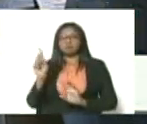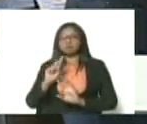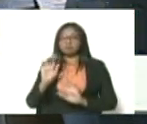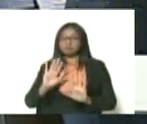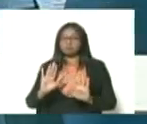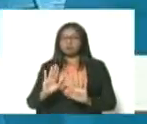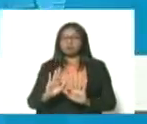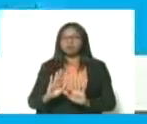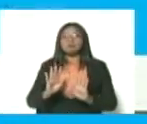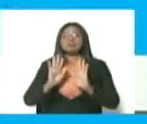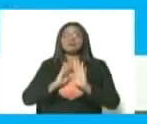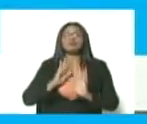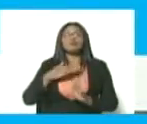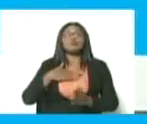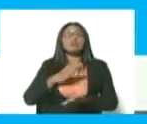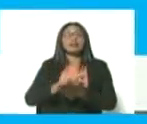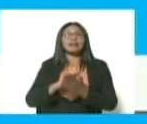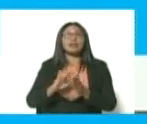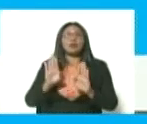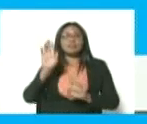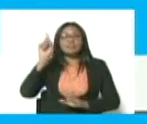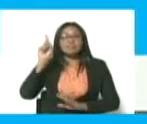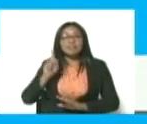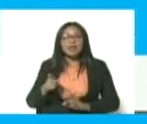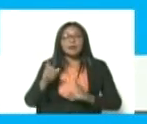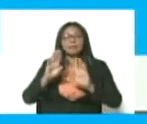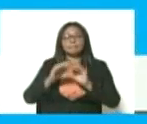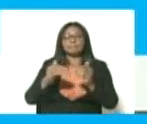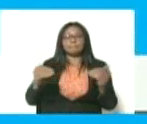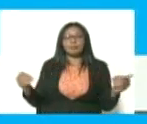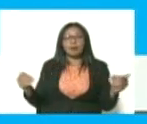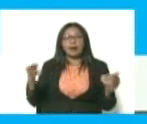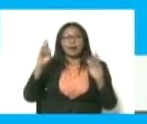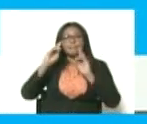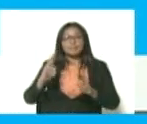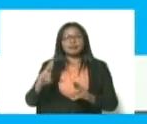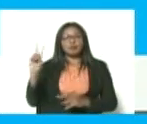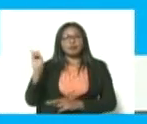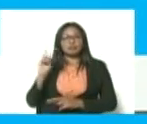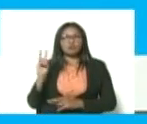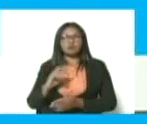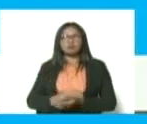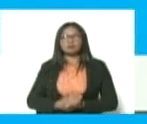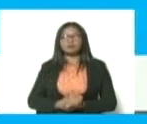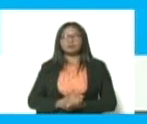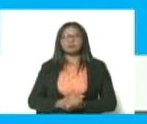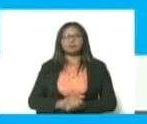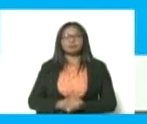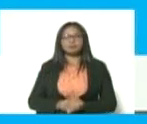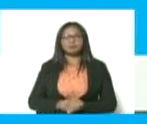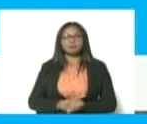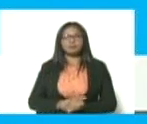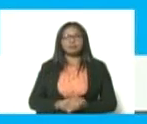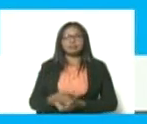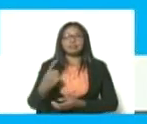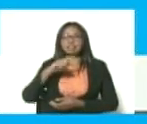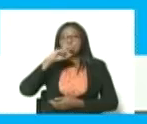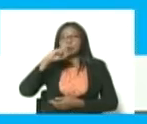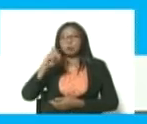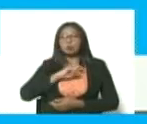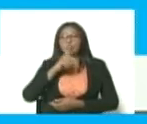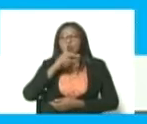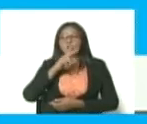Conoce tus límites y respeta a Venezuela en el odio, en la obsesión que tiene sobre nuestro